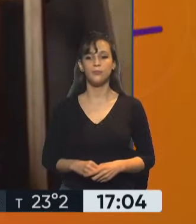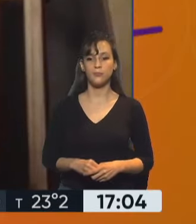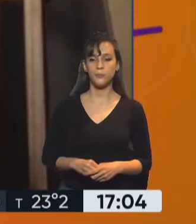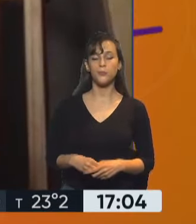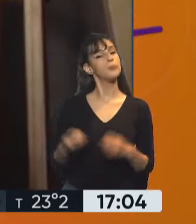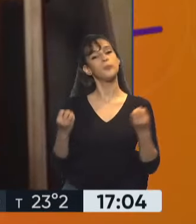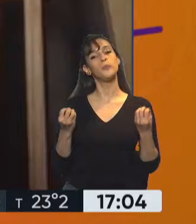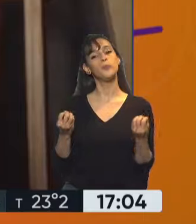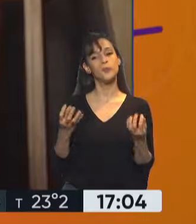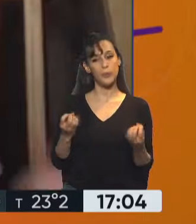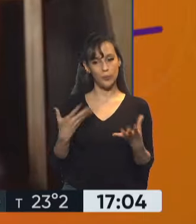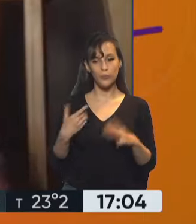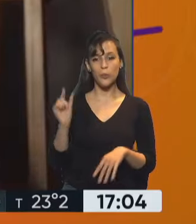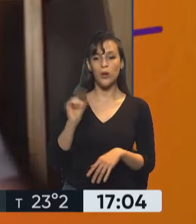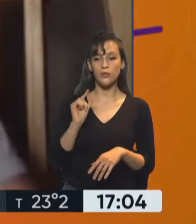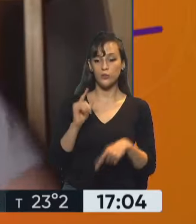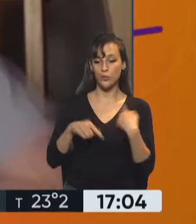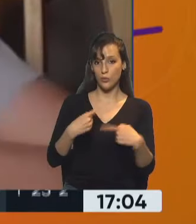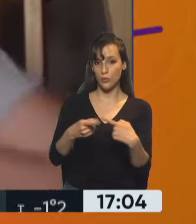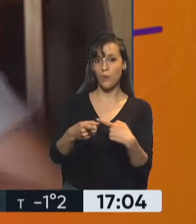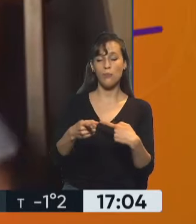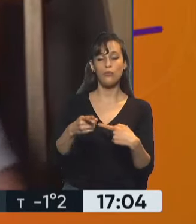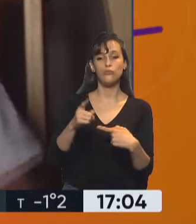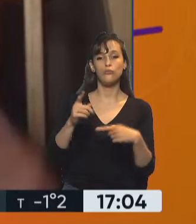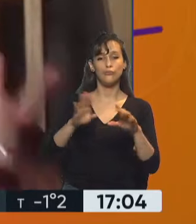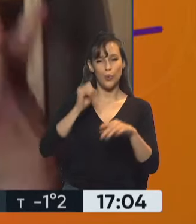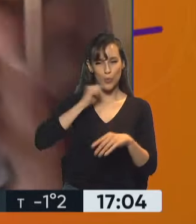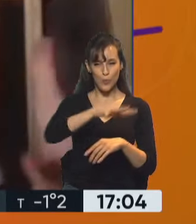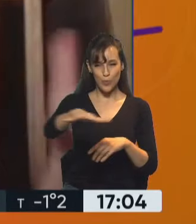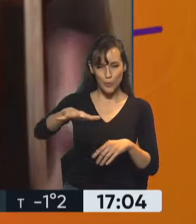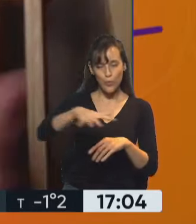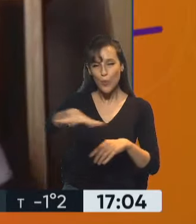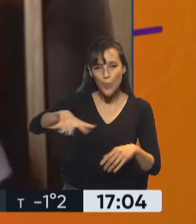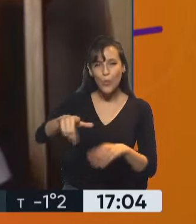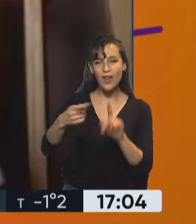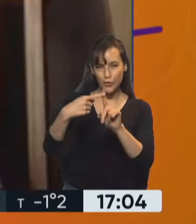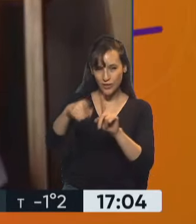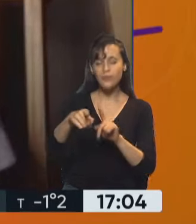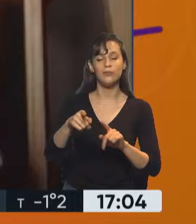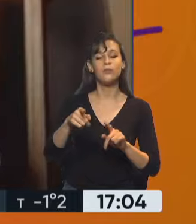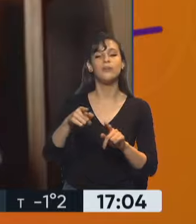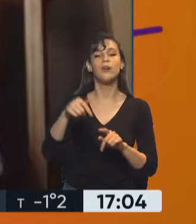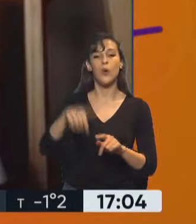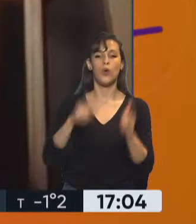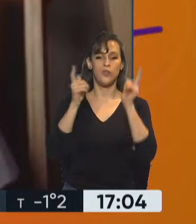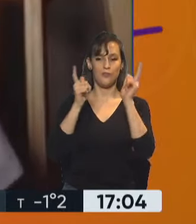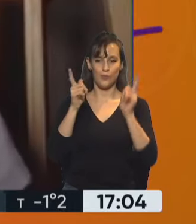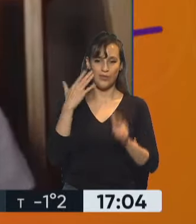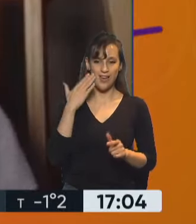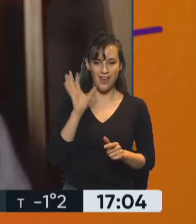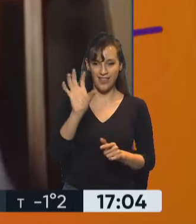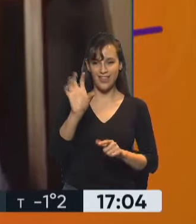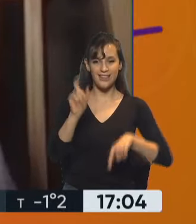Muy bien, ¿eh? En un ratito vamos a volver al patio del Indio Froilán, porque qué manera de disfrutar, ¿eh?, esta tarde santiagueña que estamos